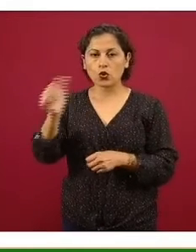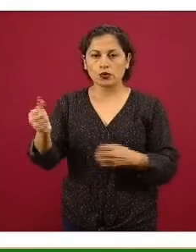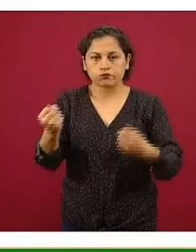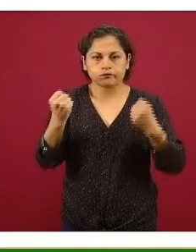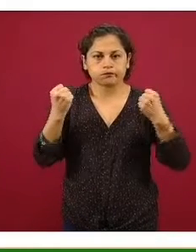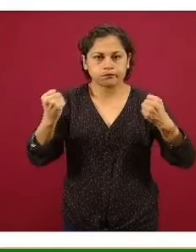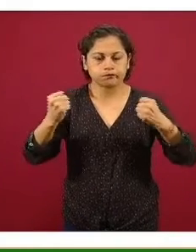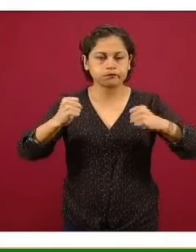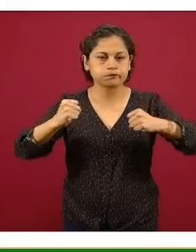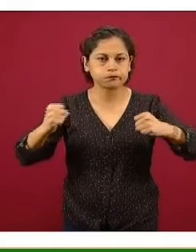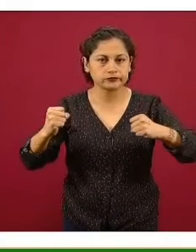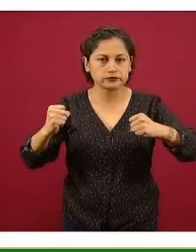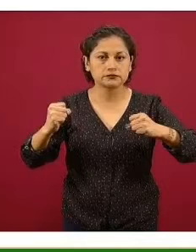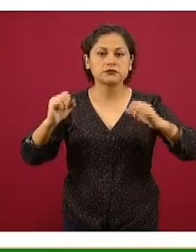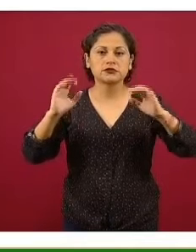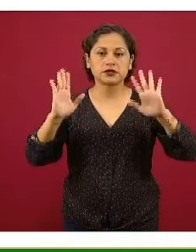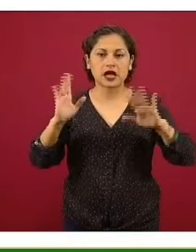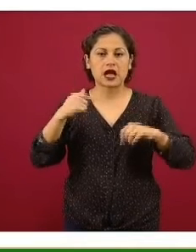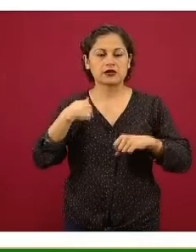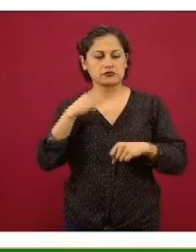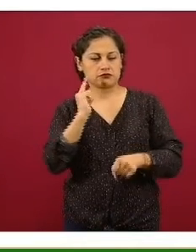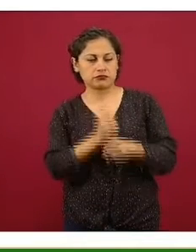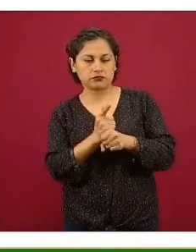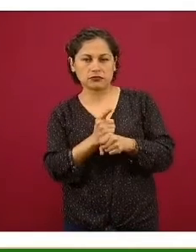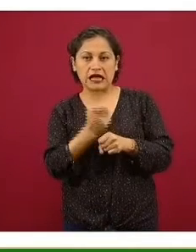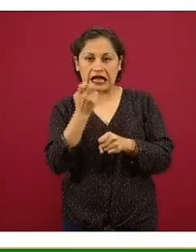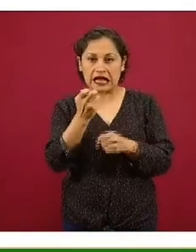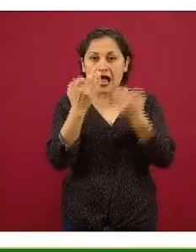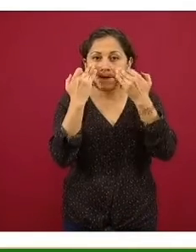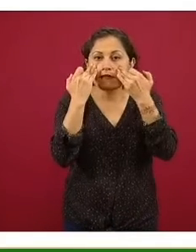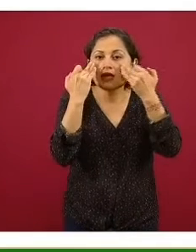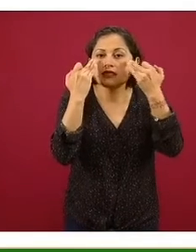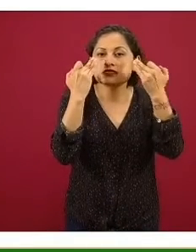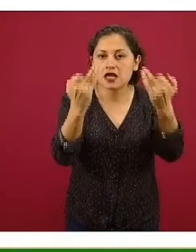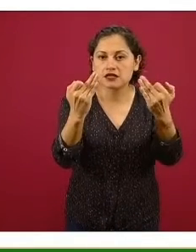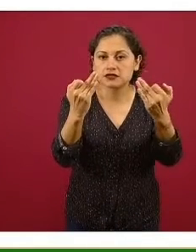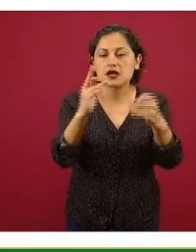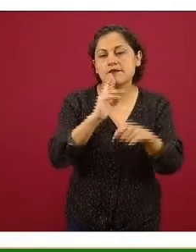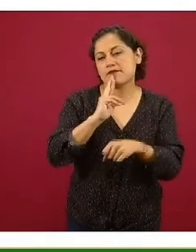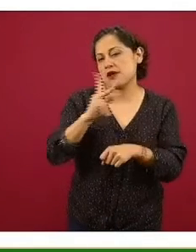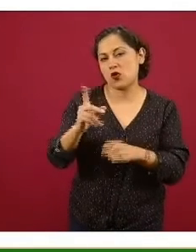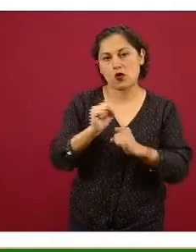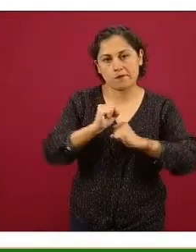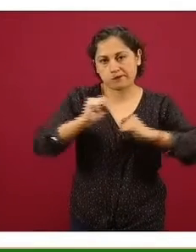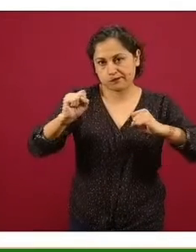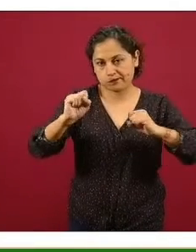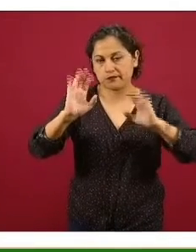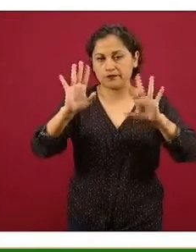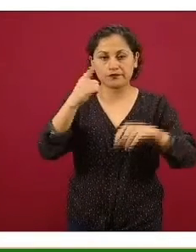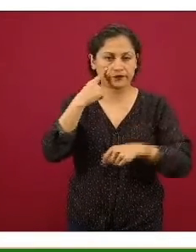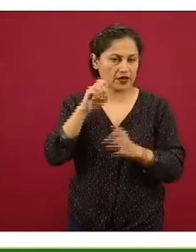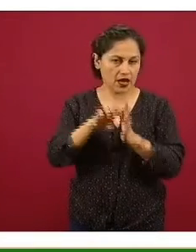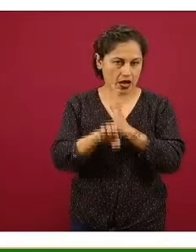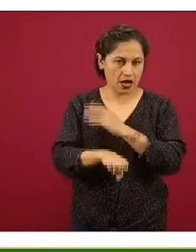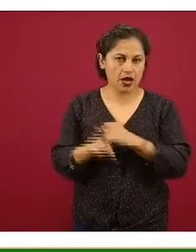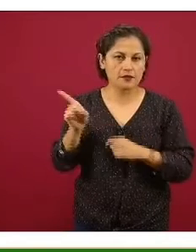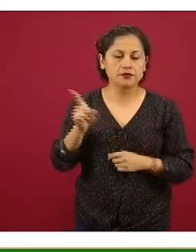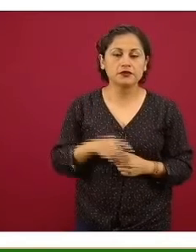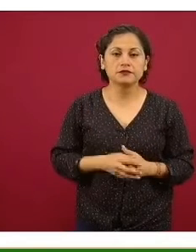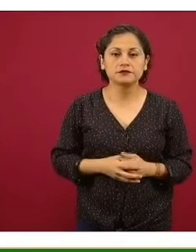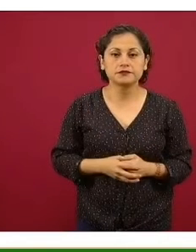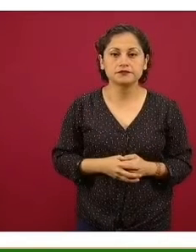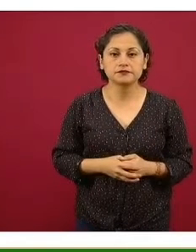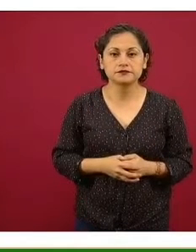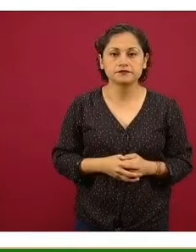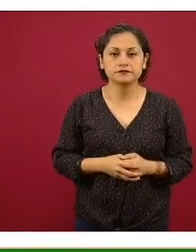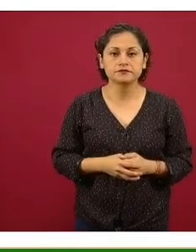debe de tomar en evidencia muy robusta. Entonces, por ejemplo, ahí les pongo, ¿no? Puede haber evidencia que viene